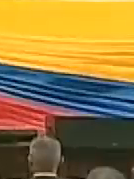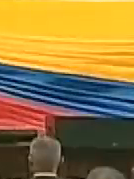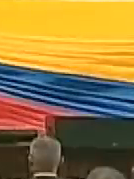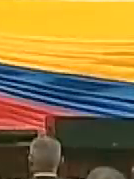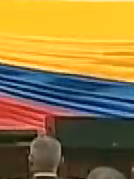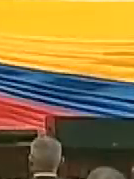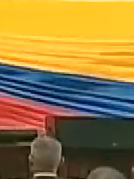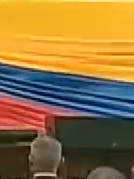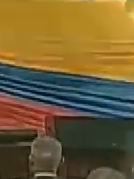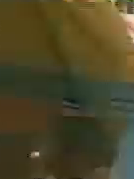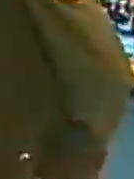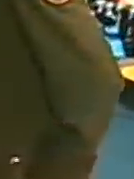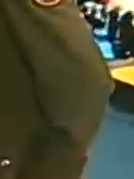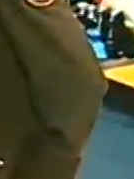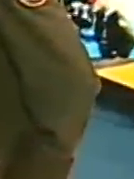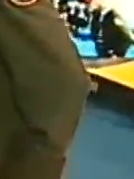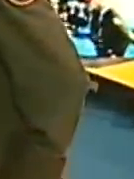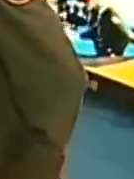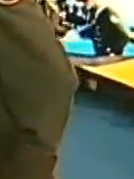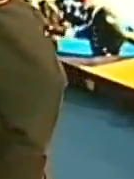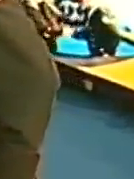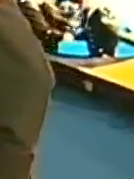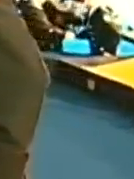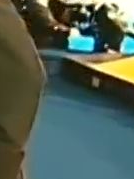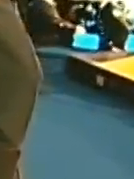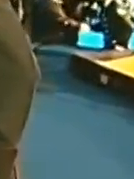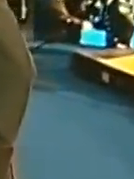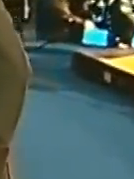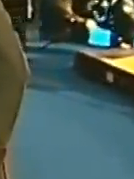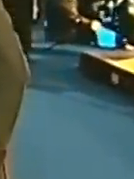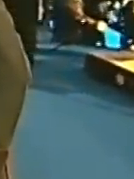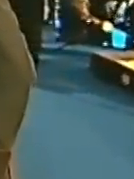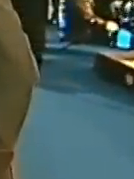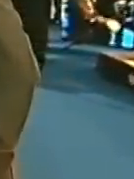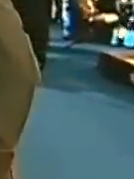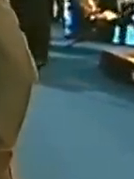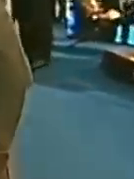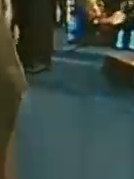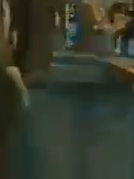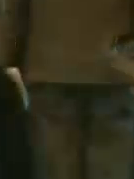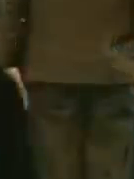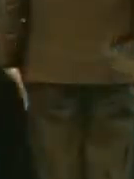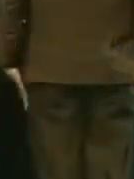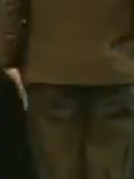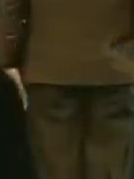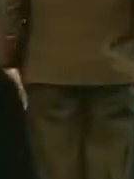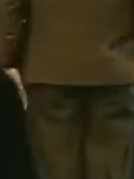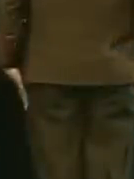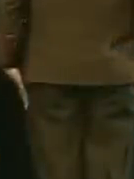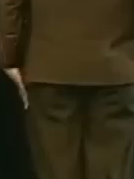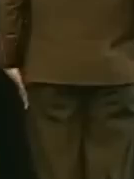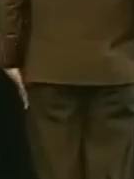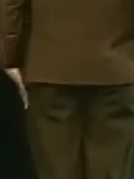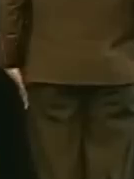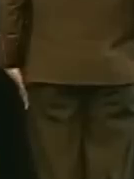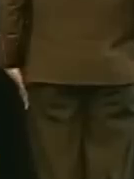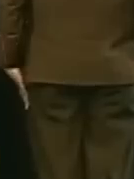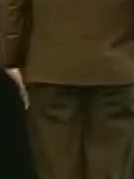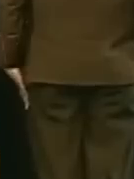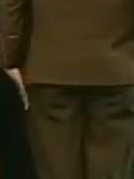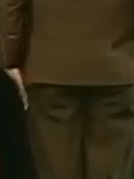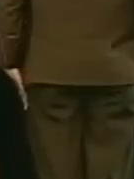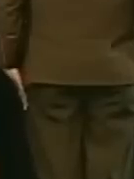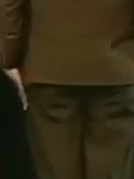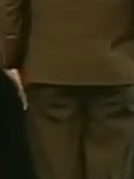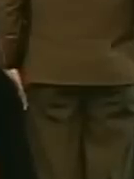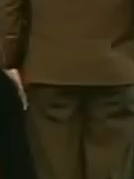de ascensos militares de la Guardia de Honor y de la Dirección General de Contrainteligencia Militar. Allí conversa el comandante en jefe de